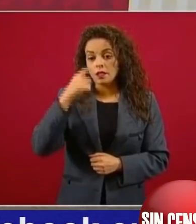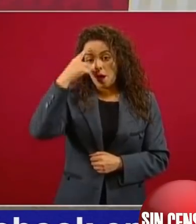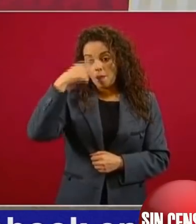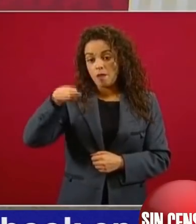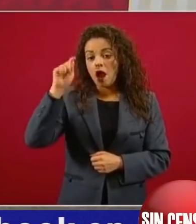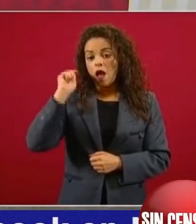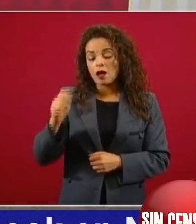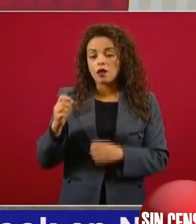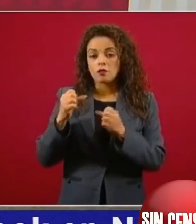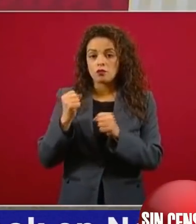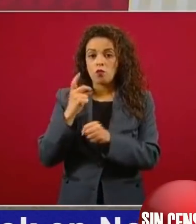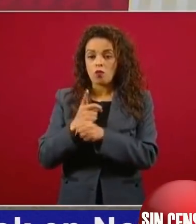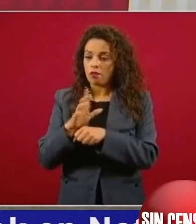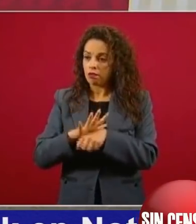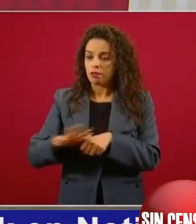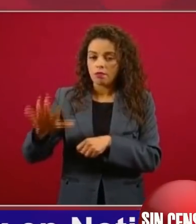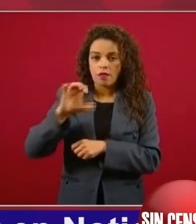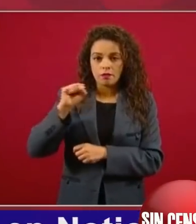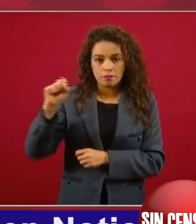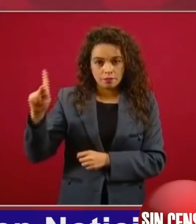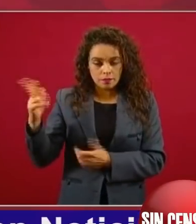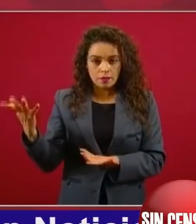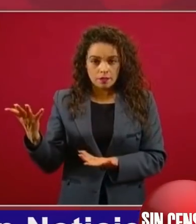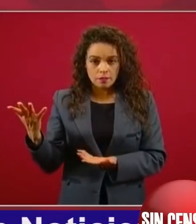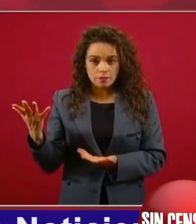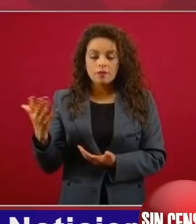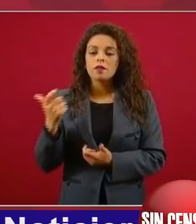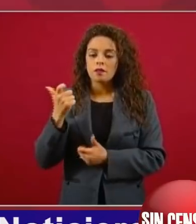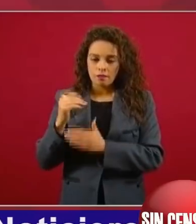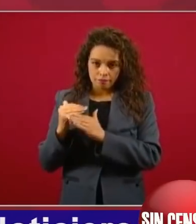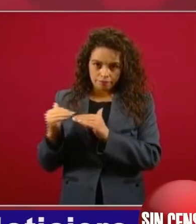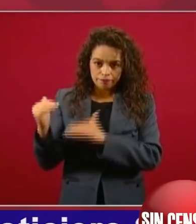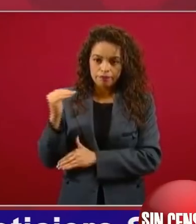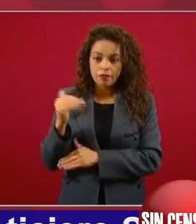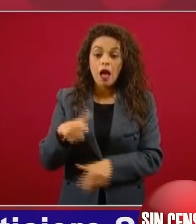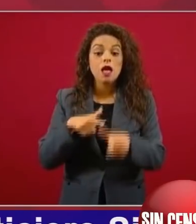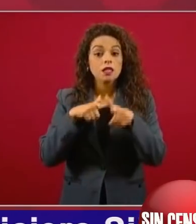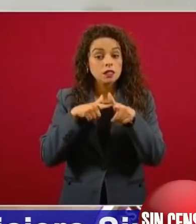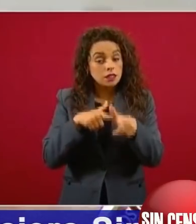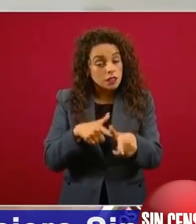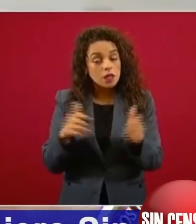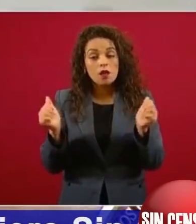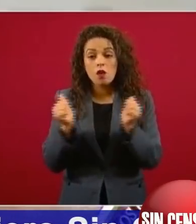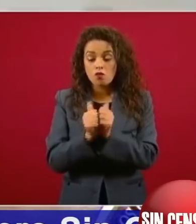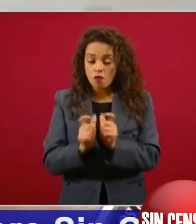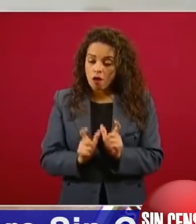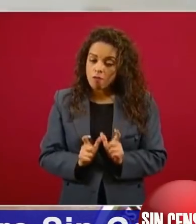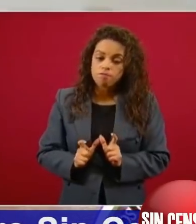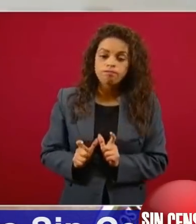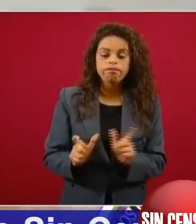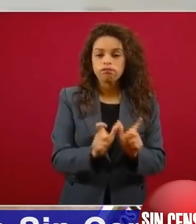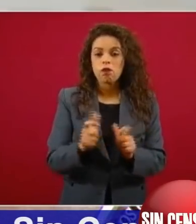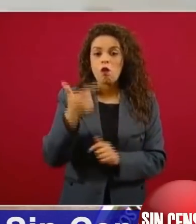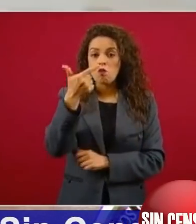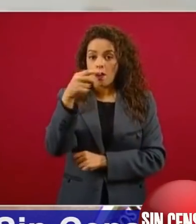se continúa con la Guardia Nacional, es decir,